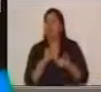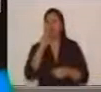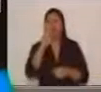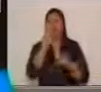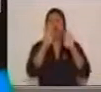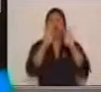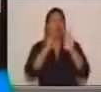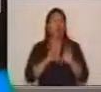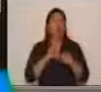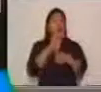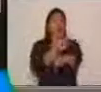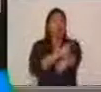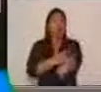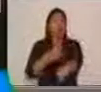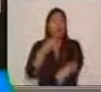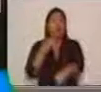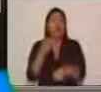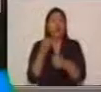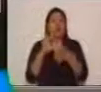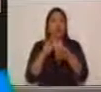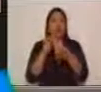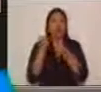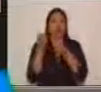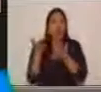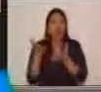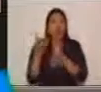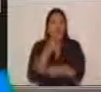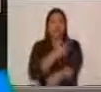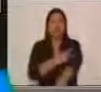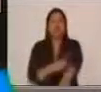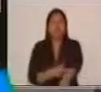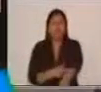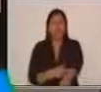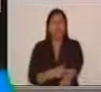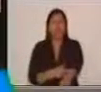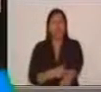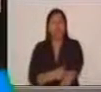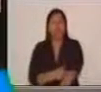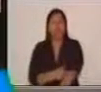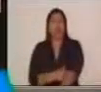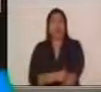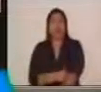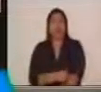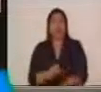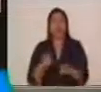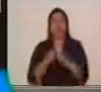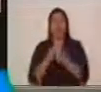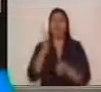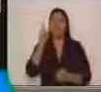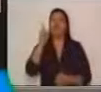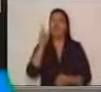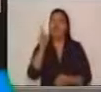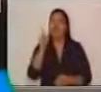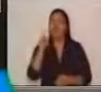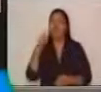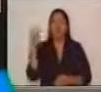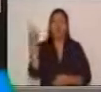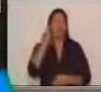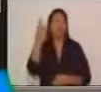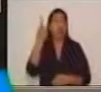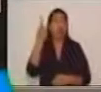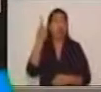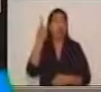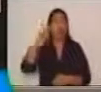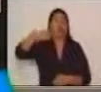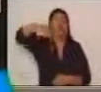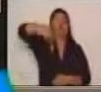esto en una cuestión de protagonista cuasi omnisciente u omnisciente, es género narrativo, no me lo voy a confundir. Pero